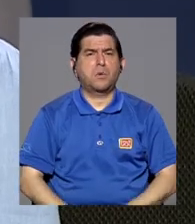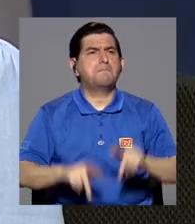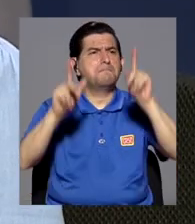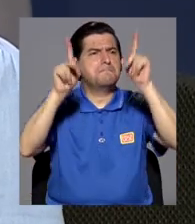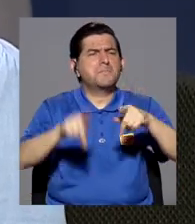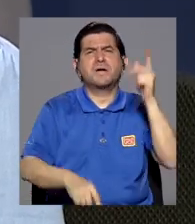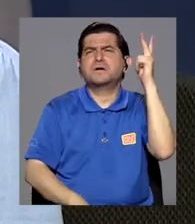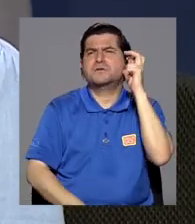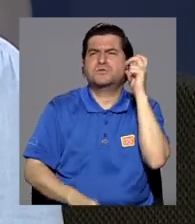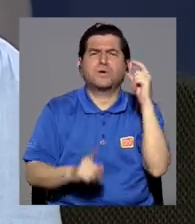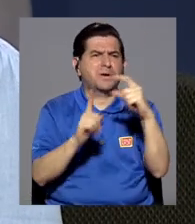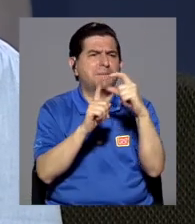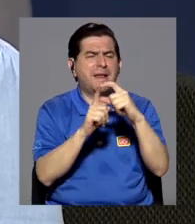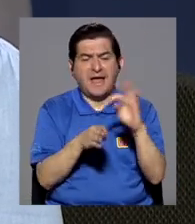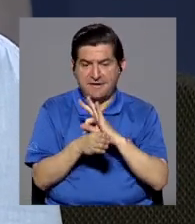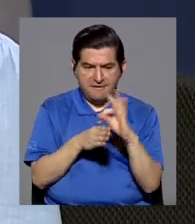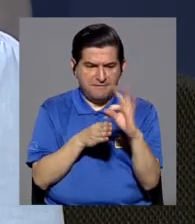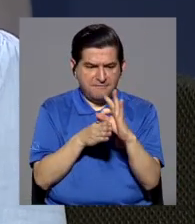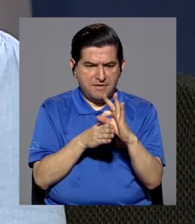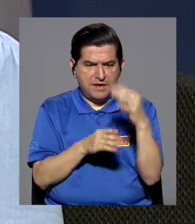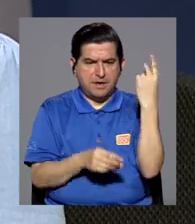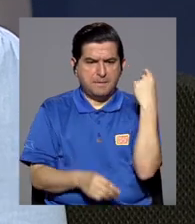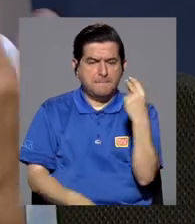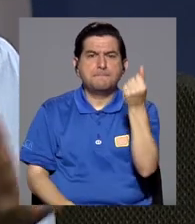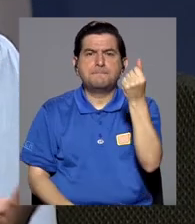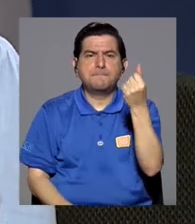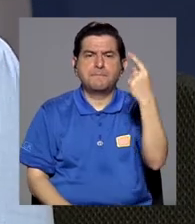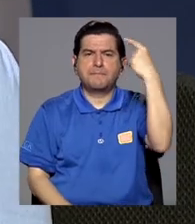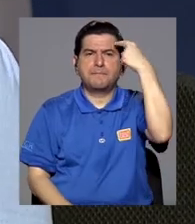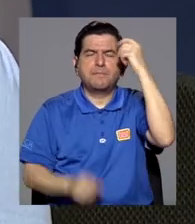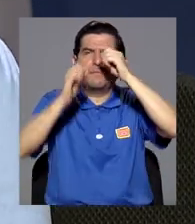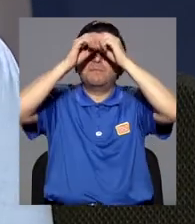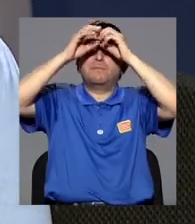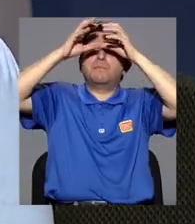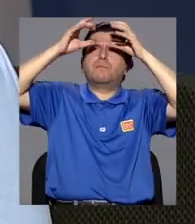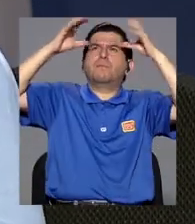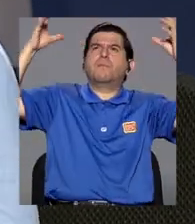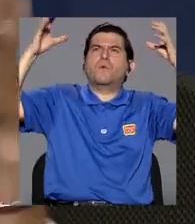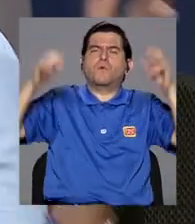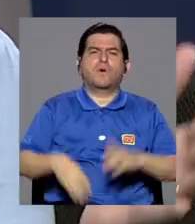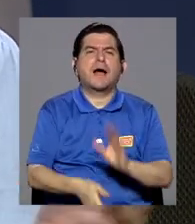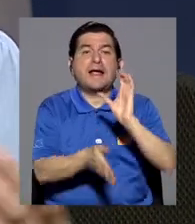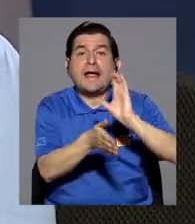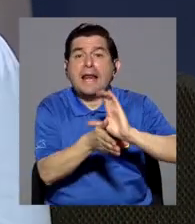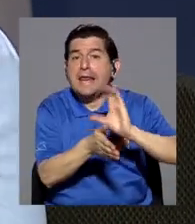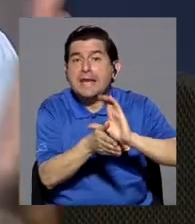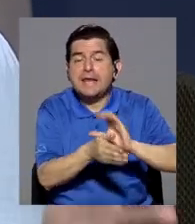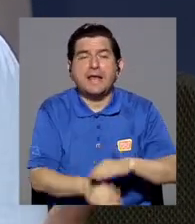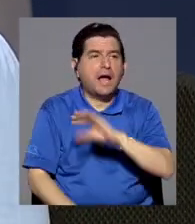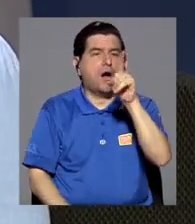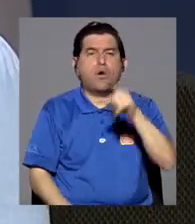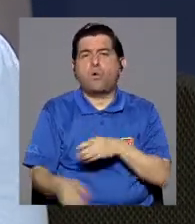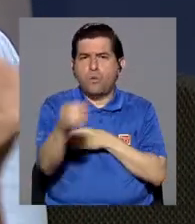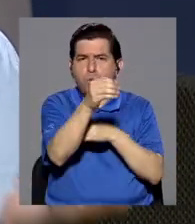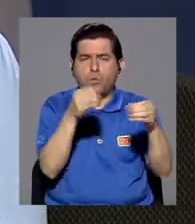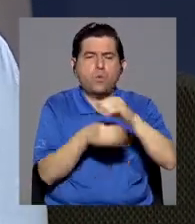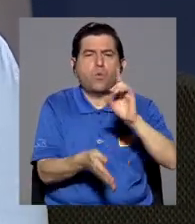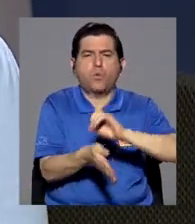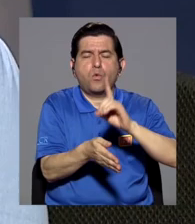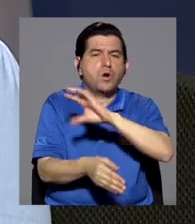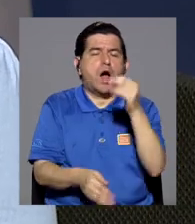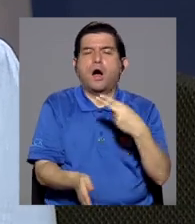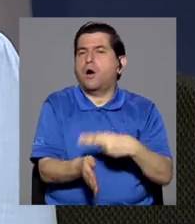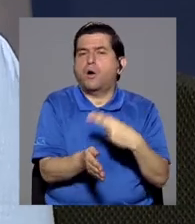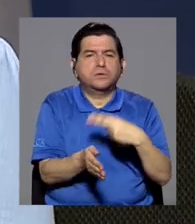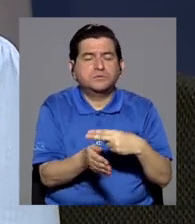las personas que escuchan la palabra terapia e inmediatamente tal vez en su imaginario está imaginarse o una clínica a un consultorio o un